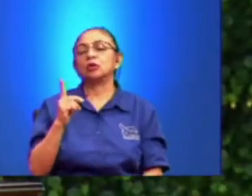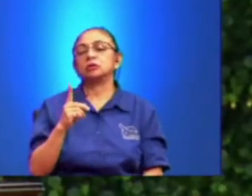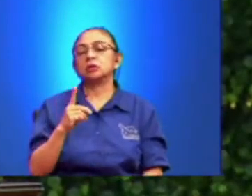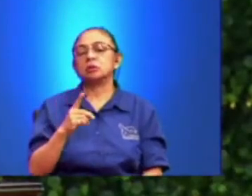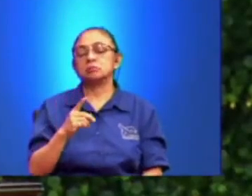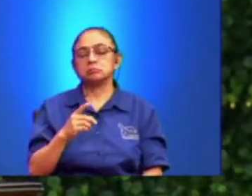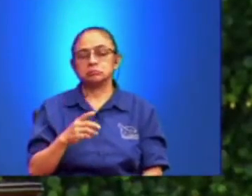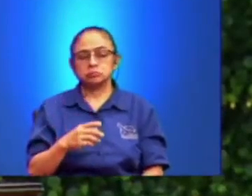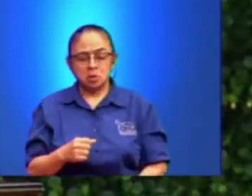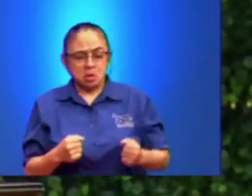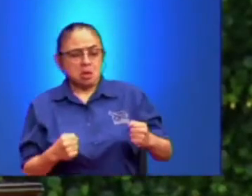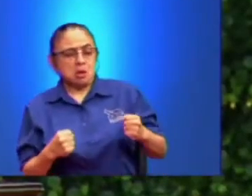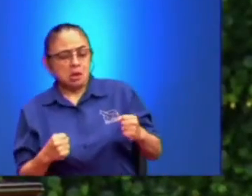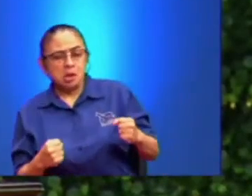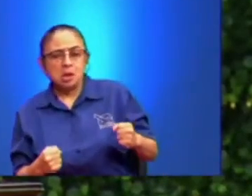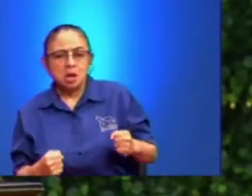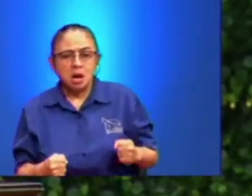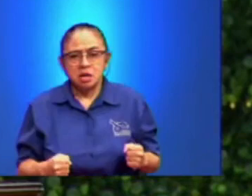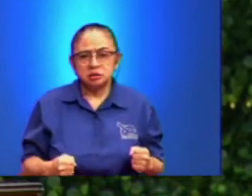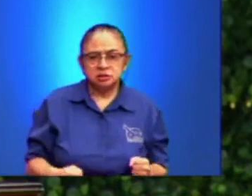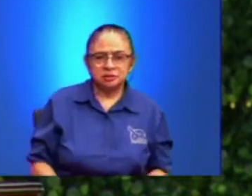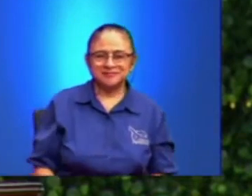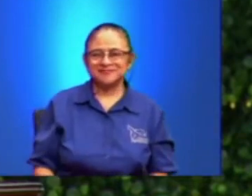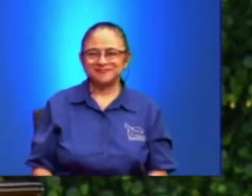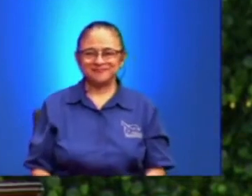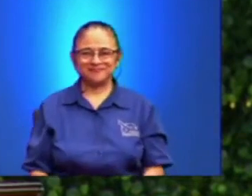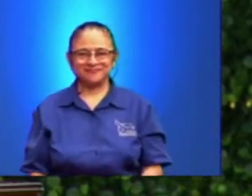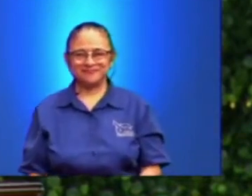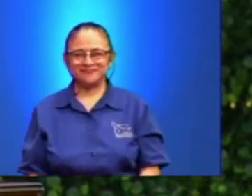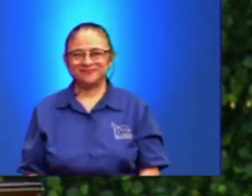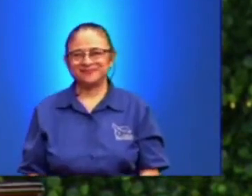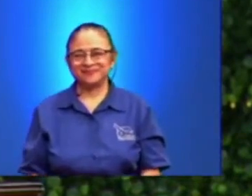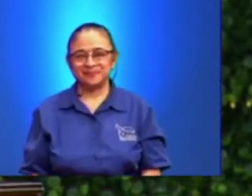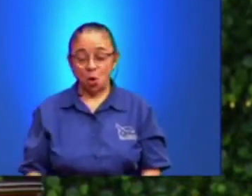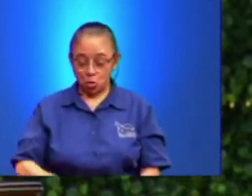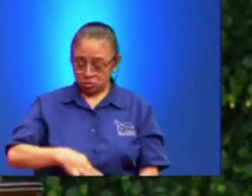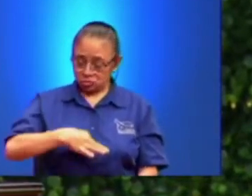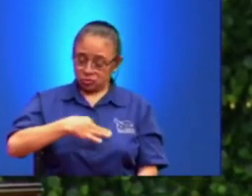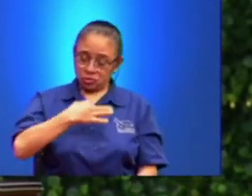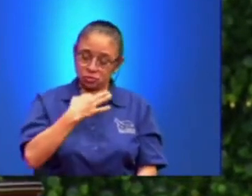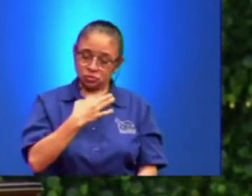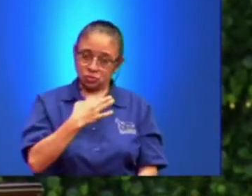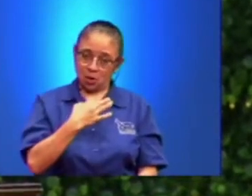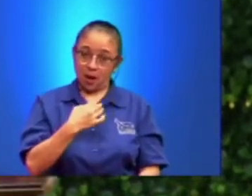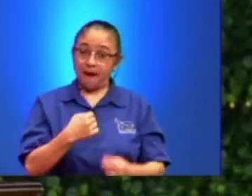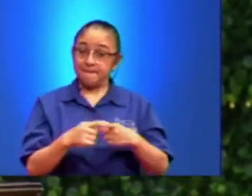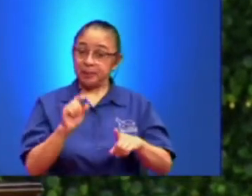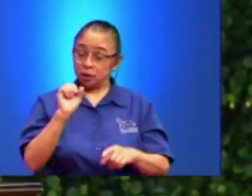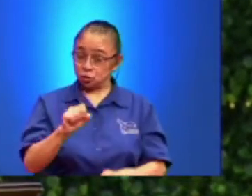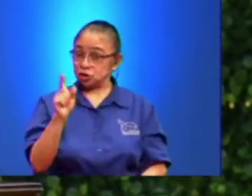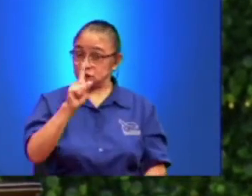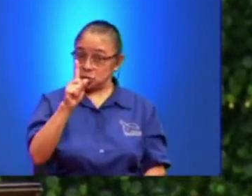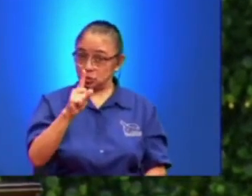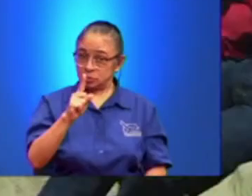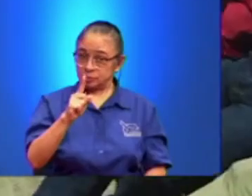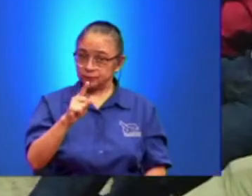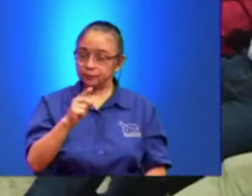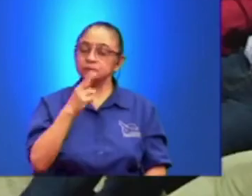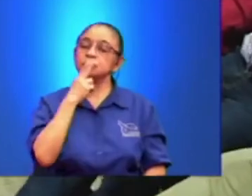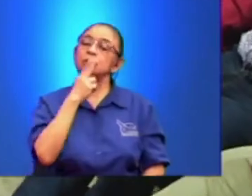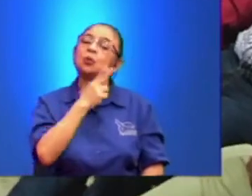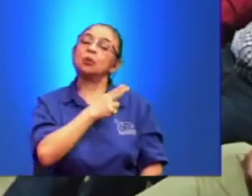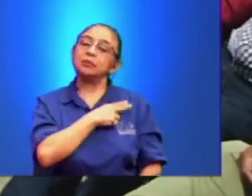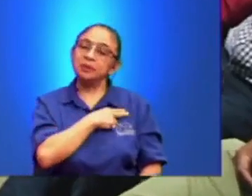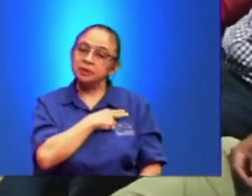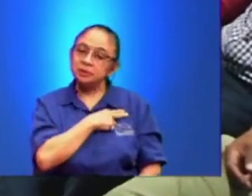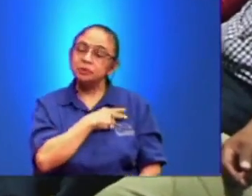en los proyectos tiene dónde regresar tiene que hallar la cabeza a dónde iremos no se